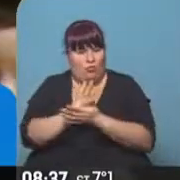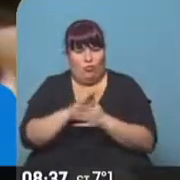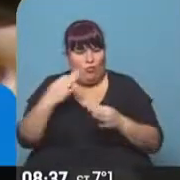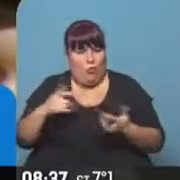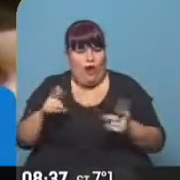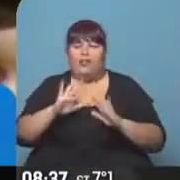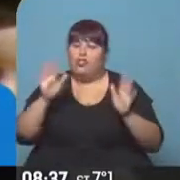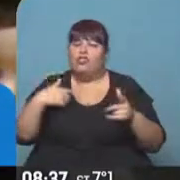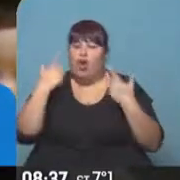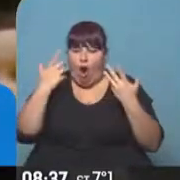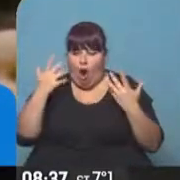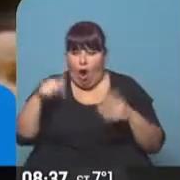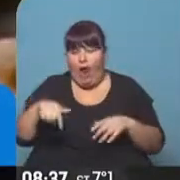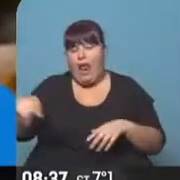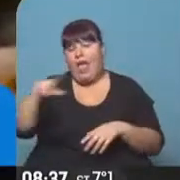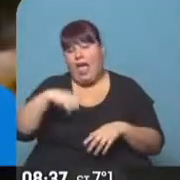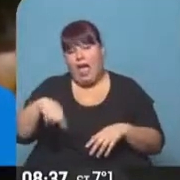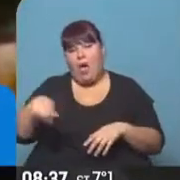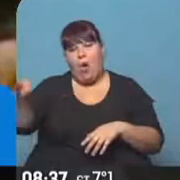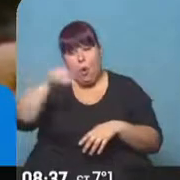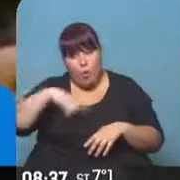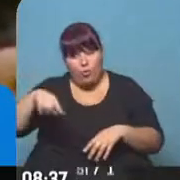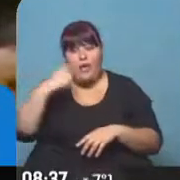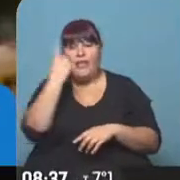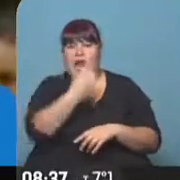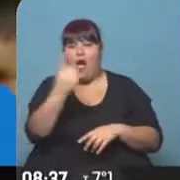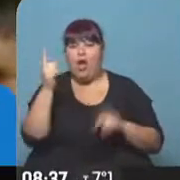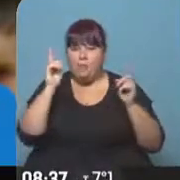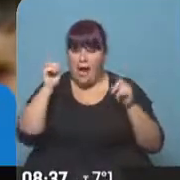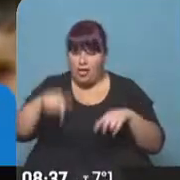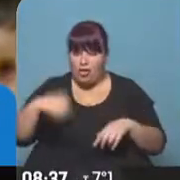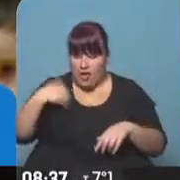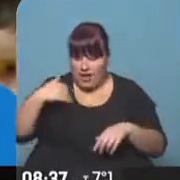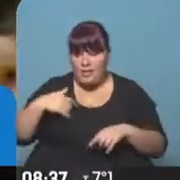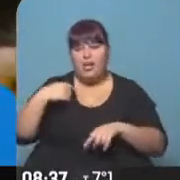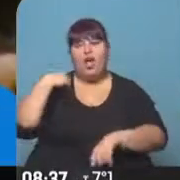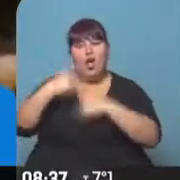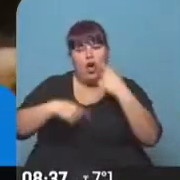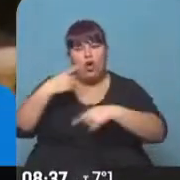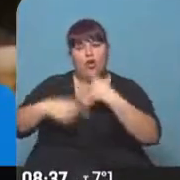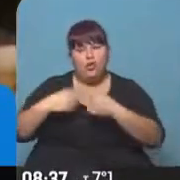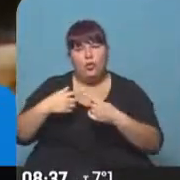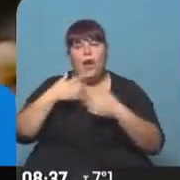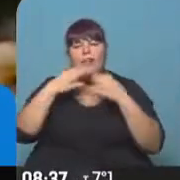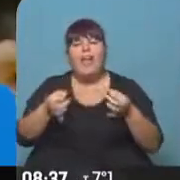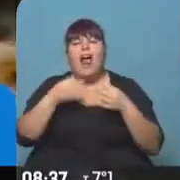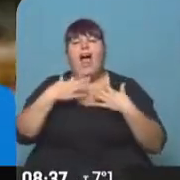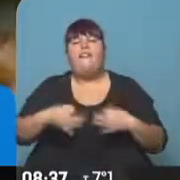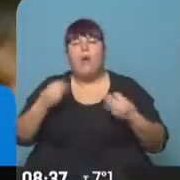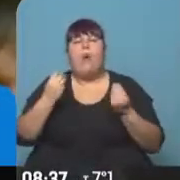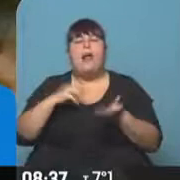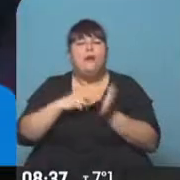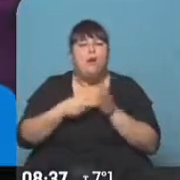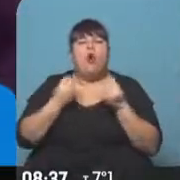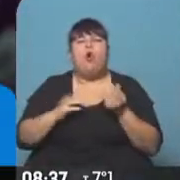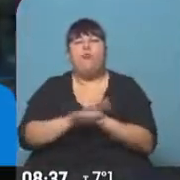lo que yo espero es que con ustedes, con cada uno de los docentes en este país, digamos la verdad de cuáles son los problemas